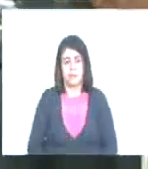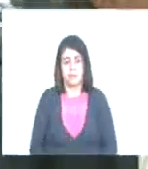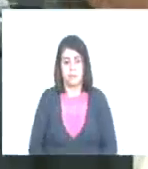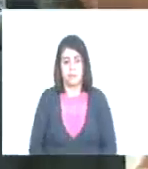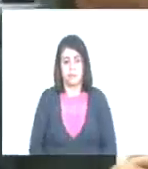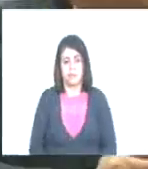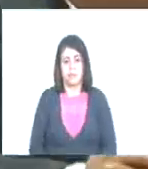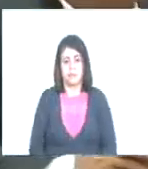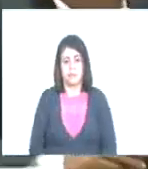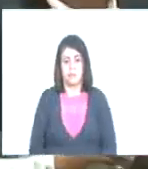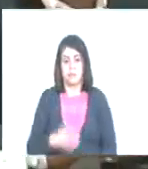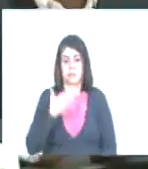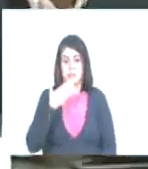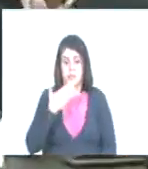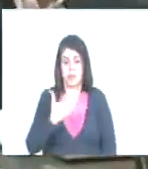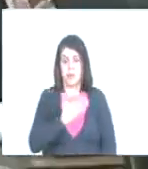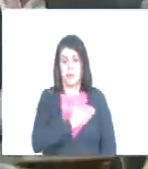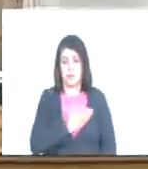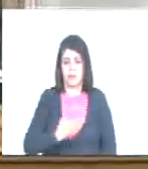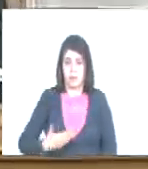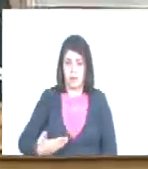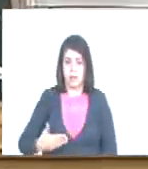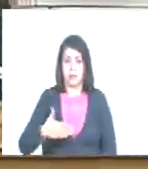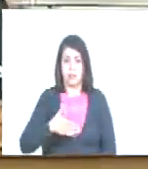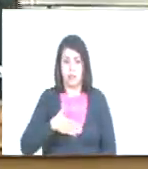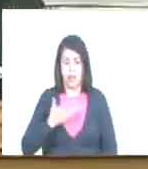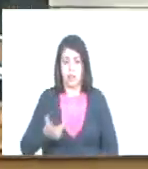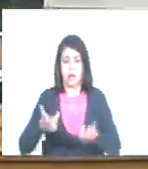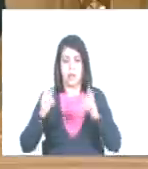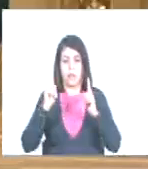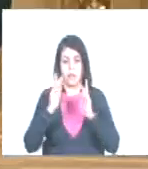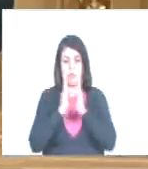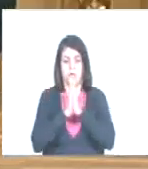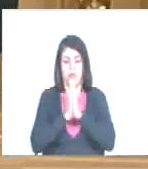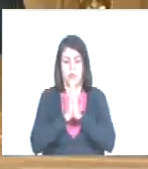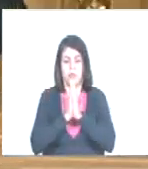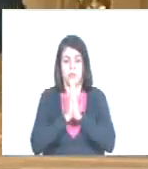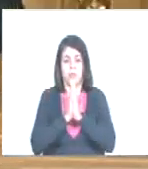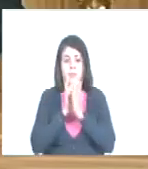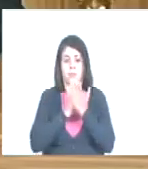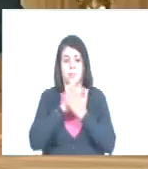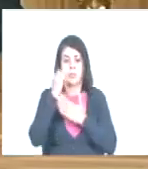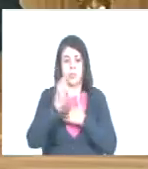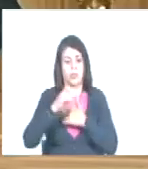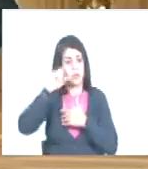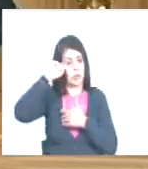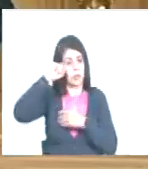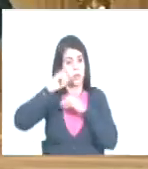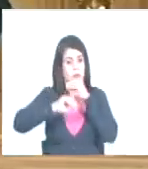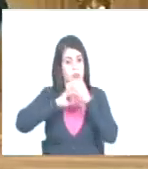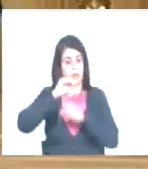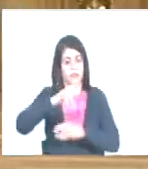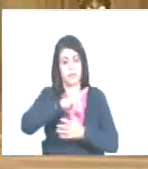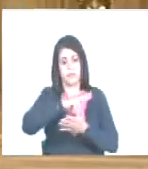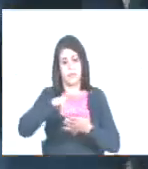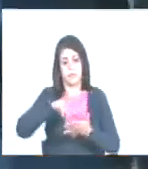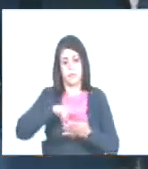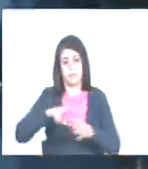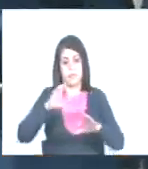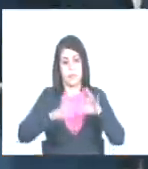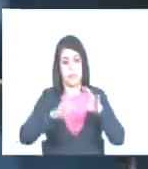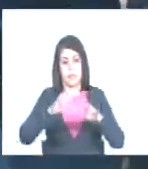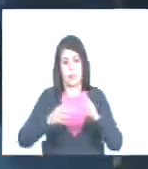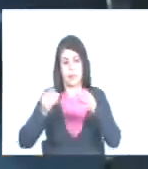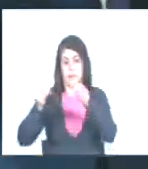Le pido, compañero presidente, si permite que por favor el proyecto de acuerdo sea leído por